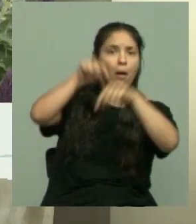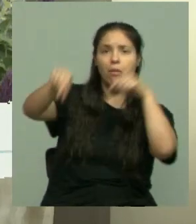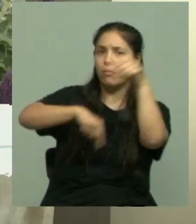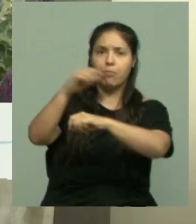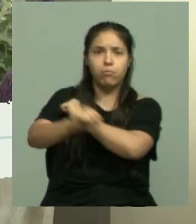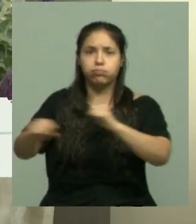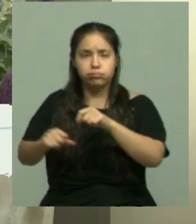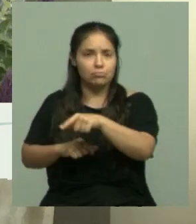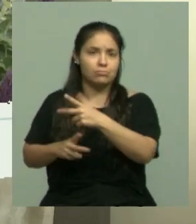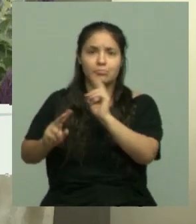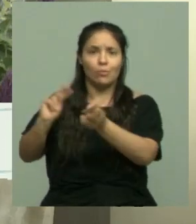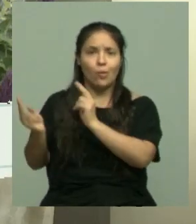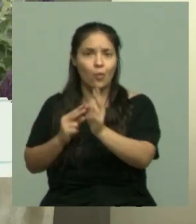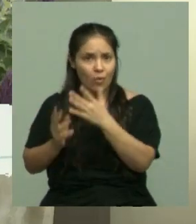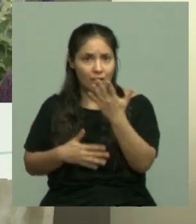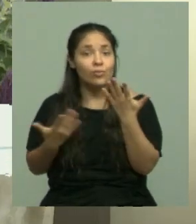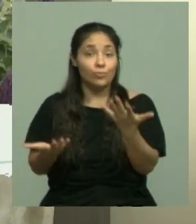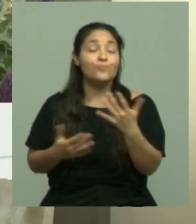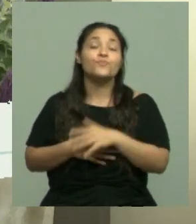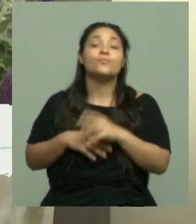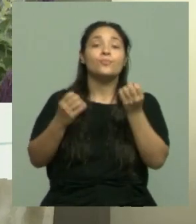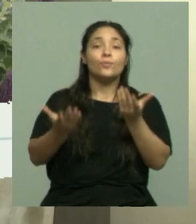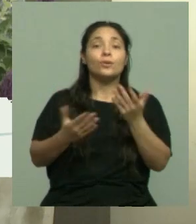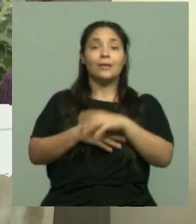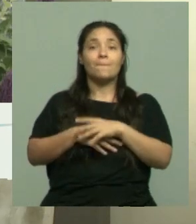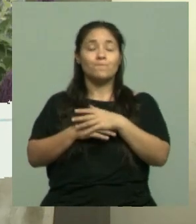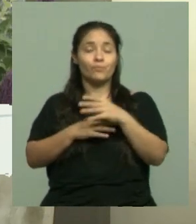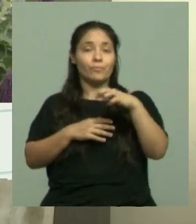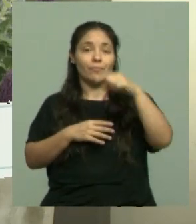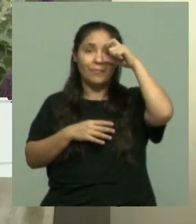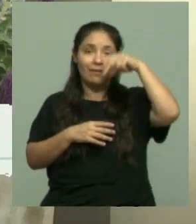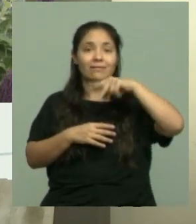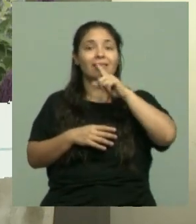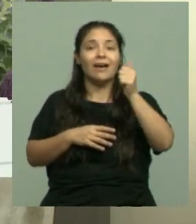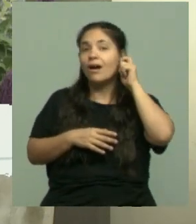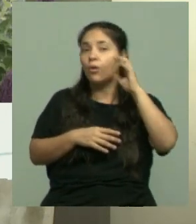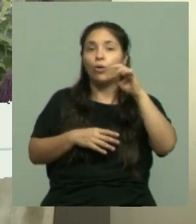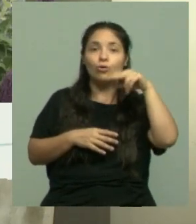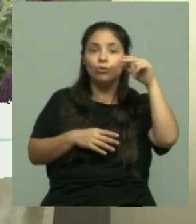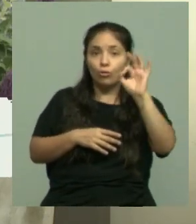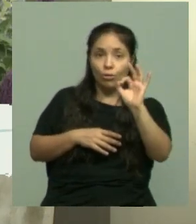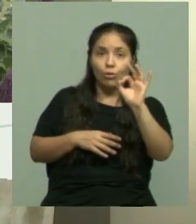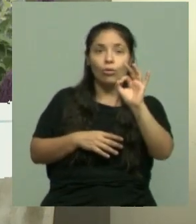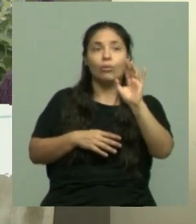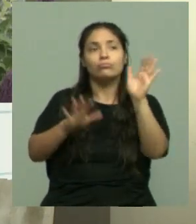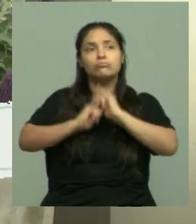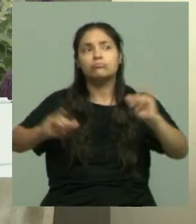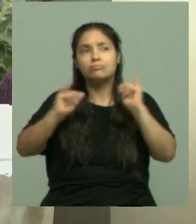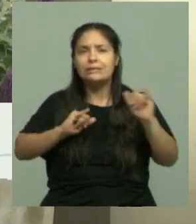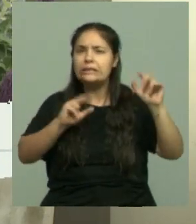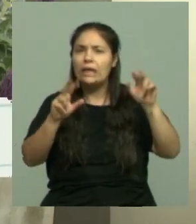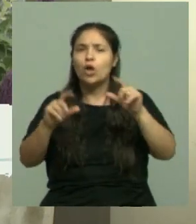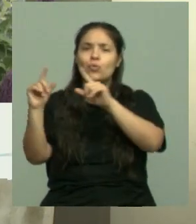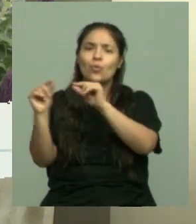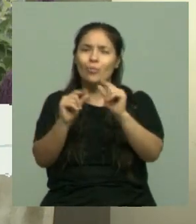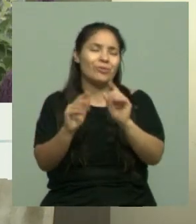las últimas noticias surgía esta información que desde el Pentágono estaban hablando de la posibilidad de dejar de hablar de cifras, ¿no?, porque entendemos que